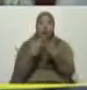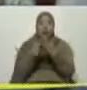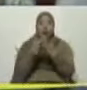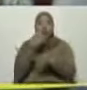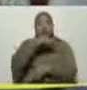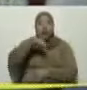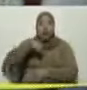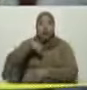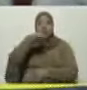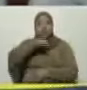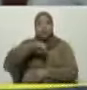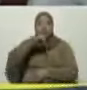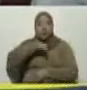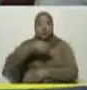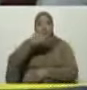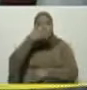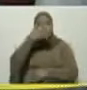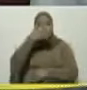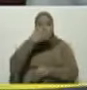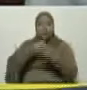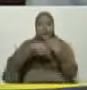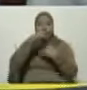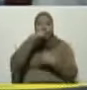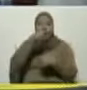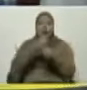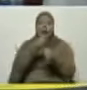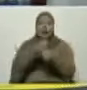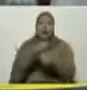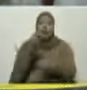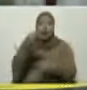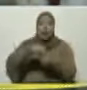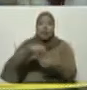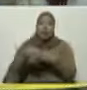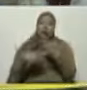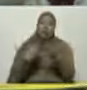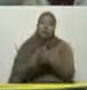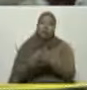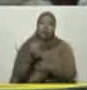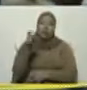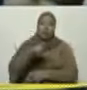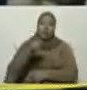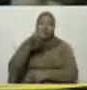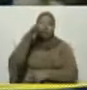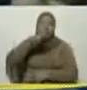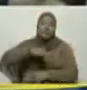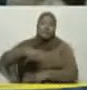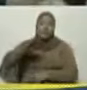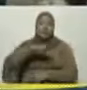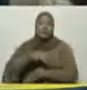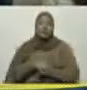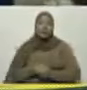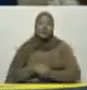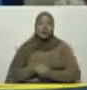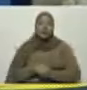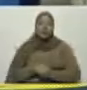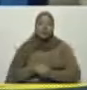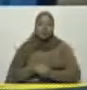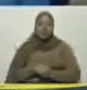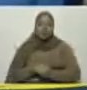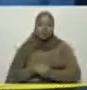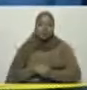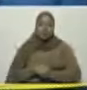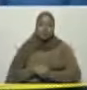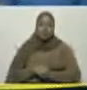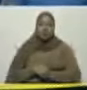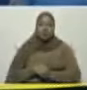ley eso es lo que quiere Venezuela es es el capitalismo salvaje Por eso es que yo